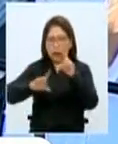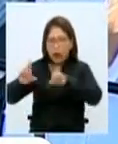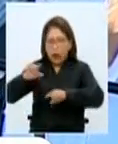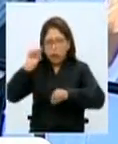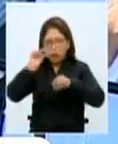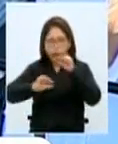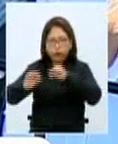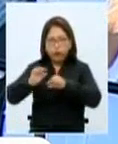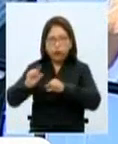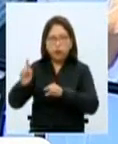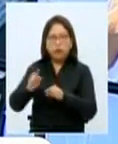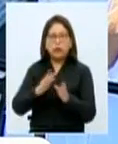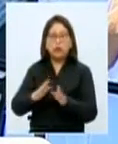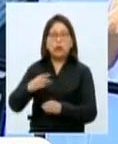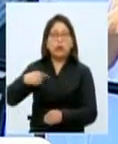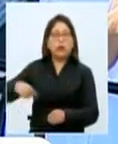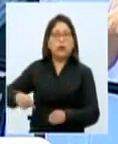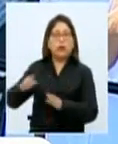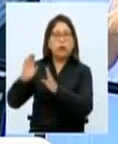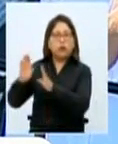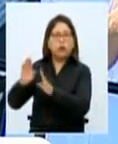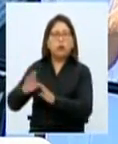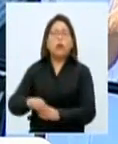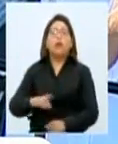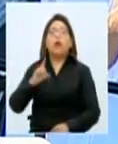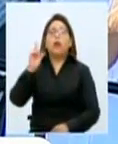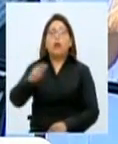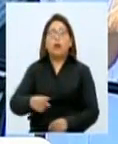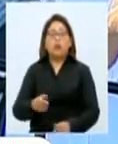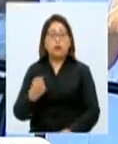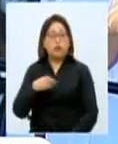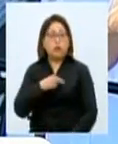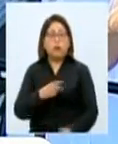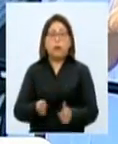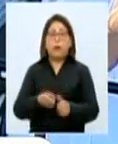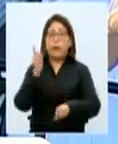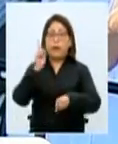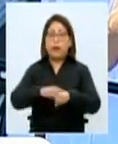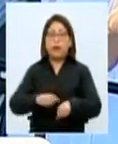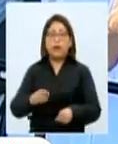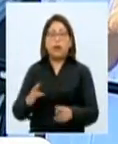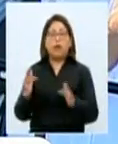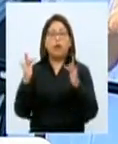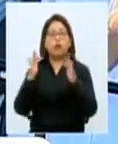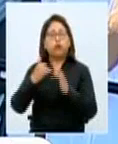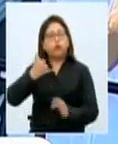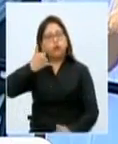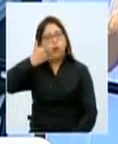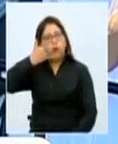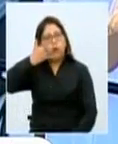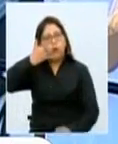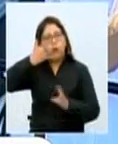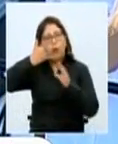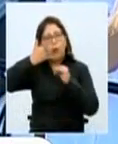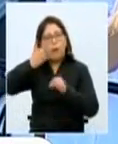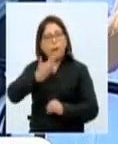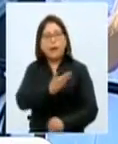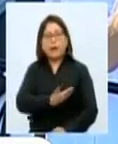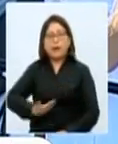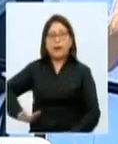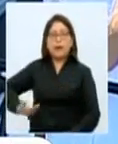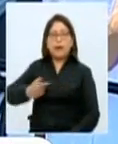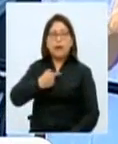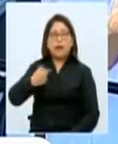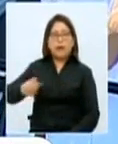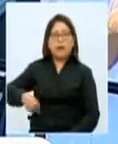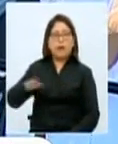coronavirus. Fue una conversación telefónica que hicimos con el presidente Xi Jinping,